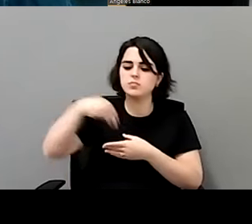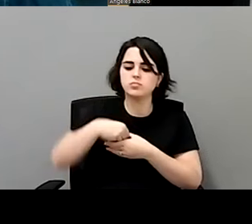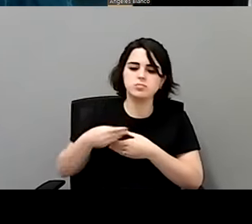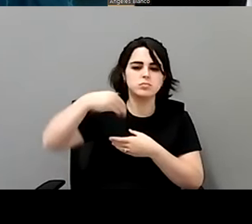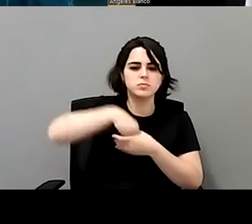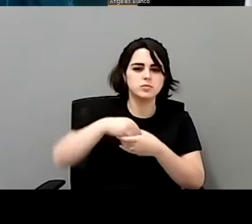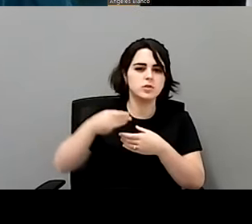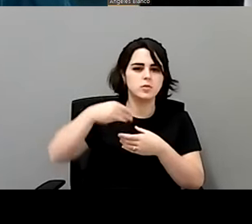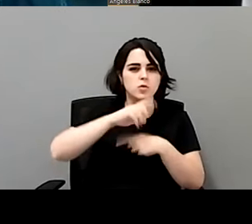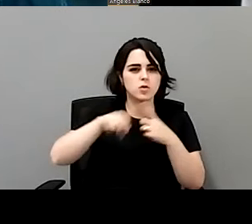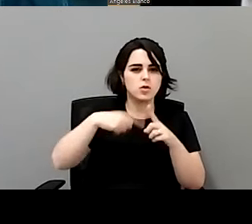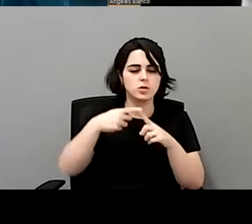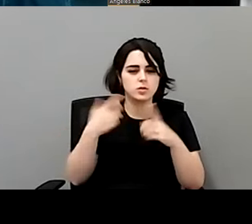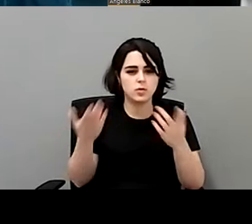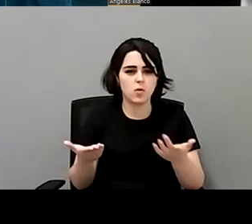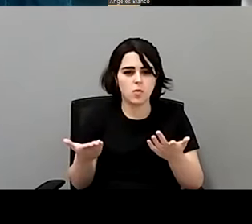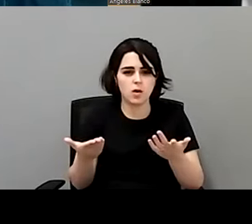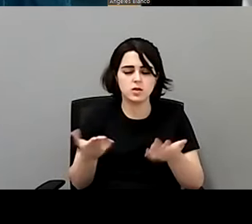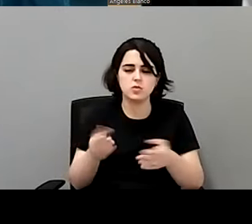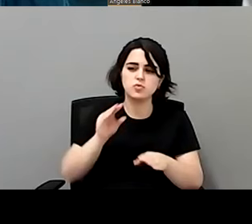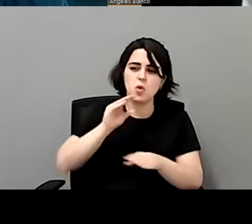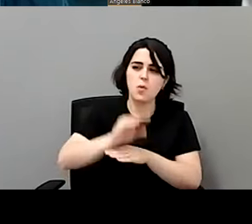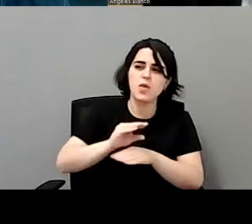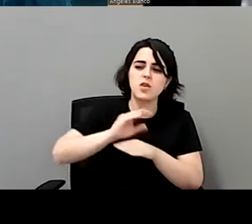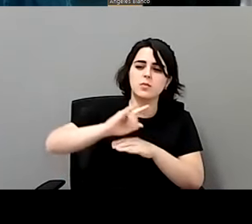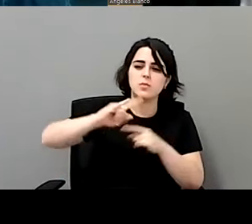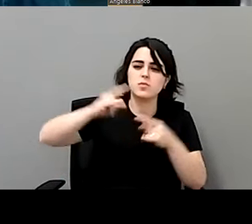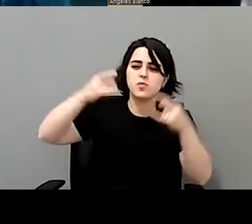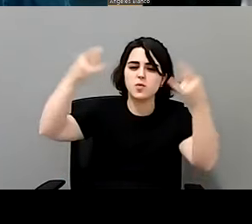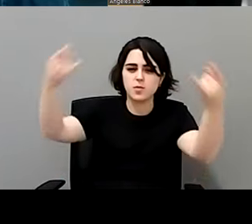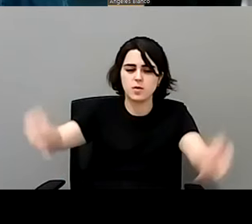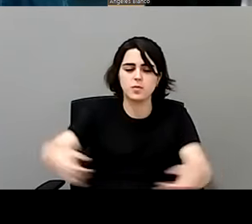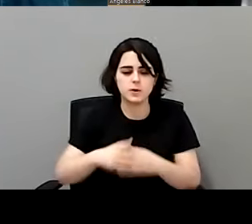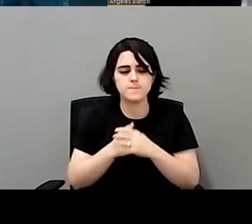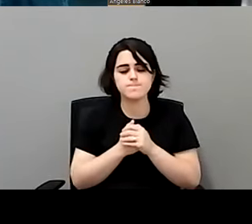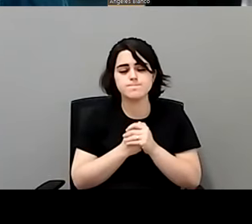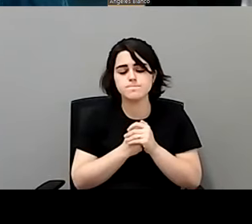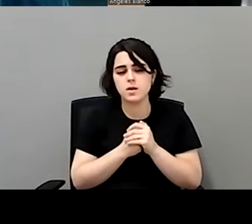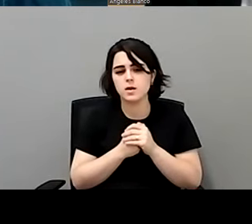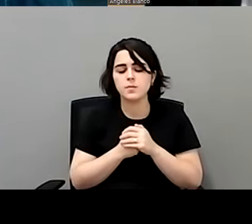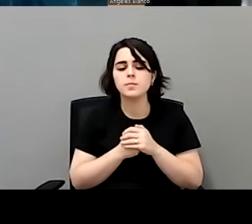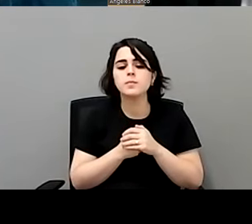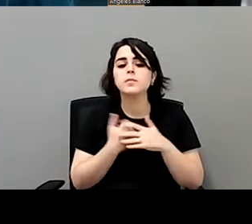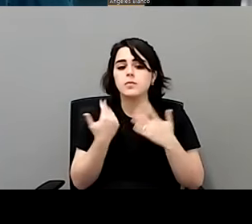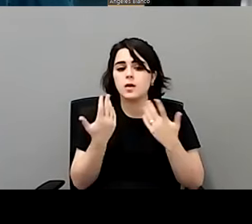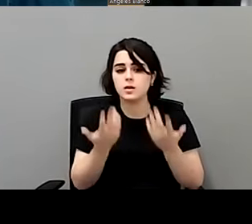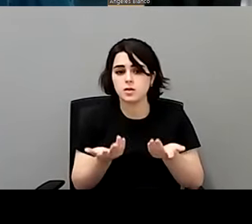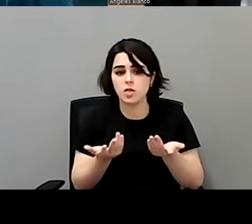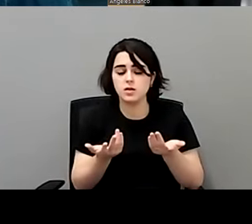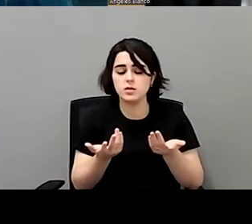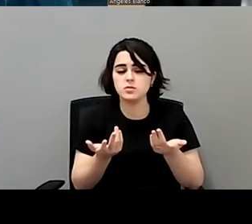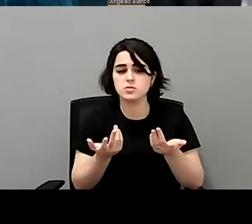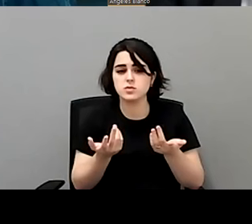para justificar, sea subvenciones, prestaciones, etc. Y eso